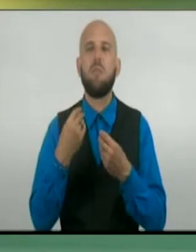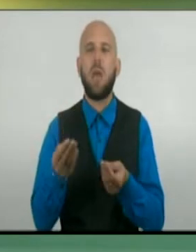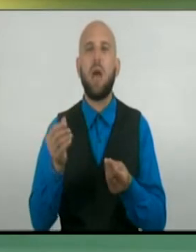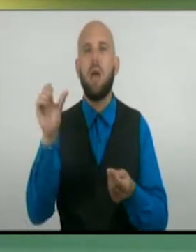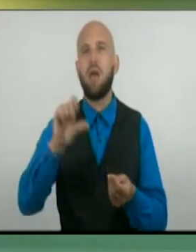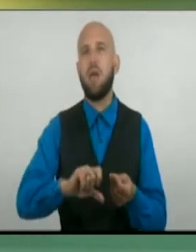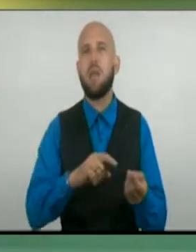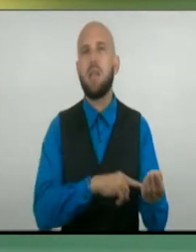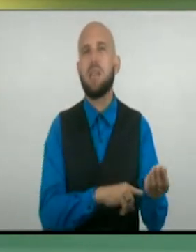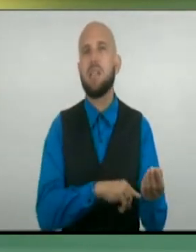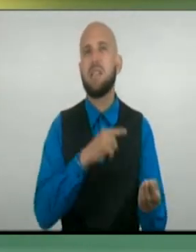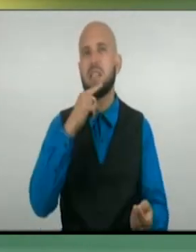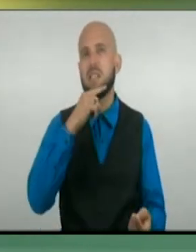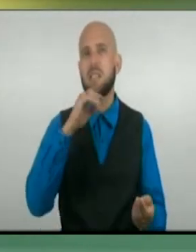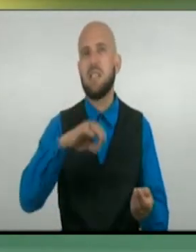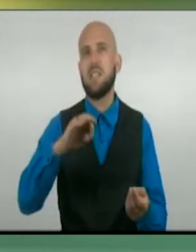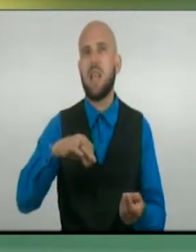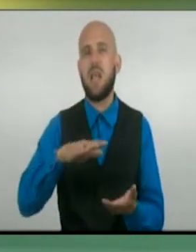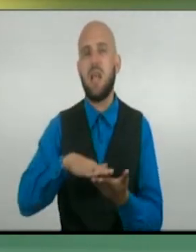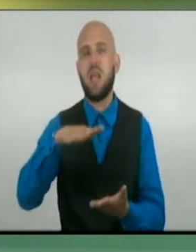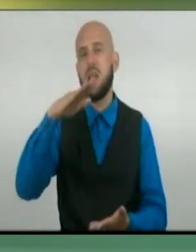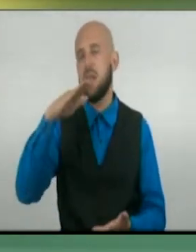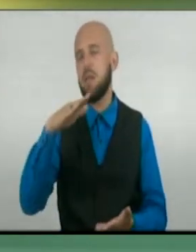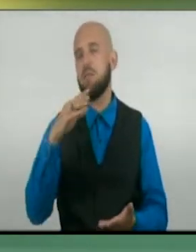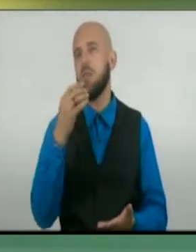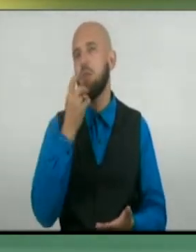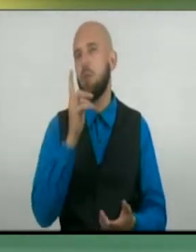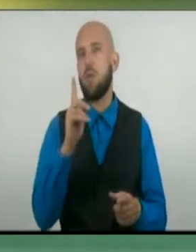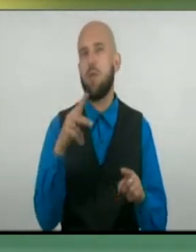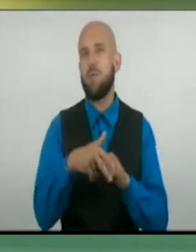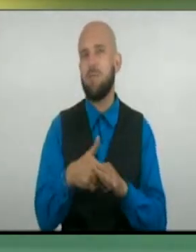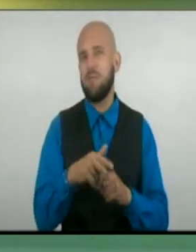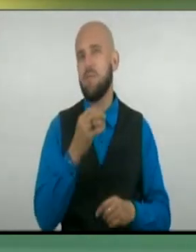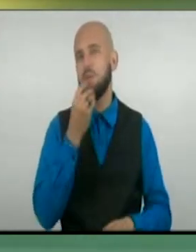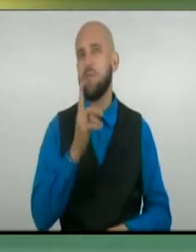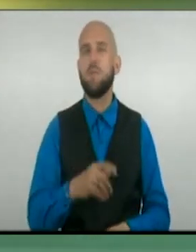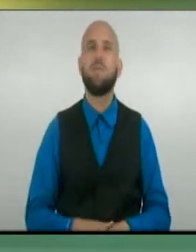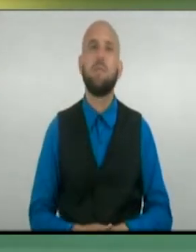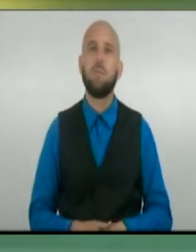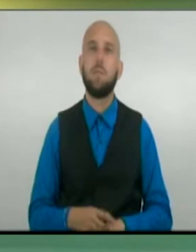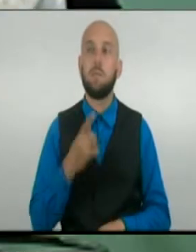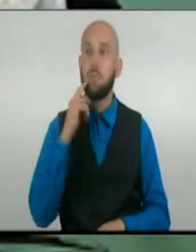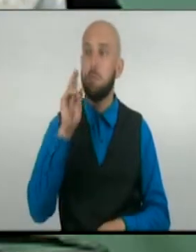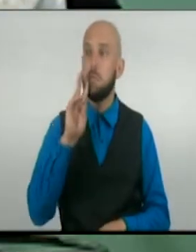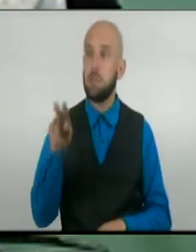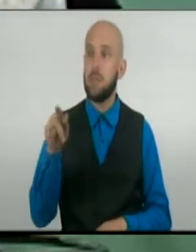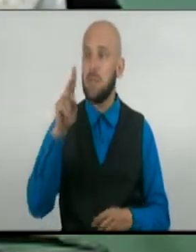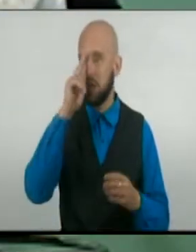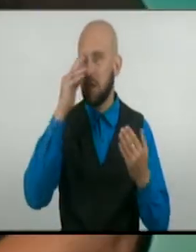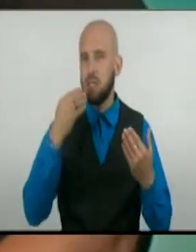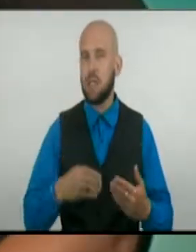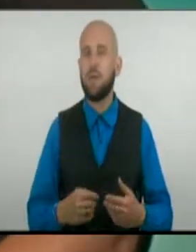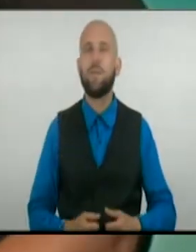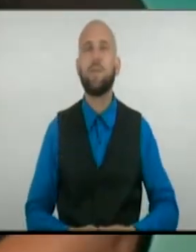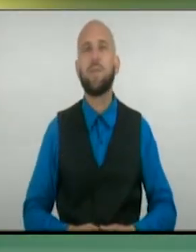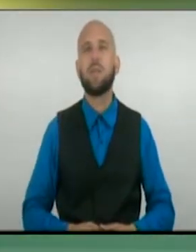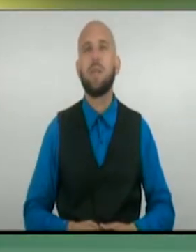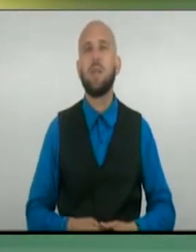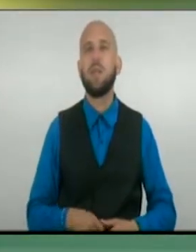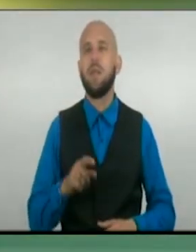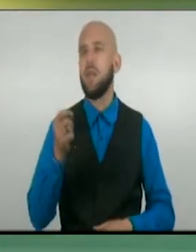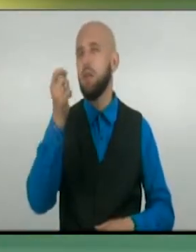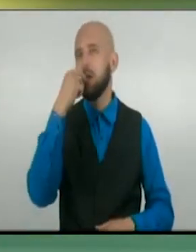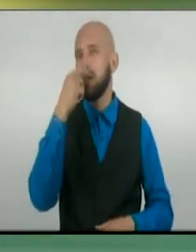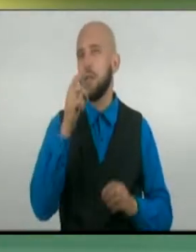transfusión que se va a poner y que esté aparentemente sana qué tipo de medicamentos a